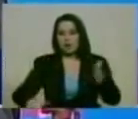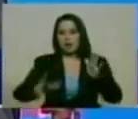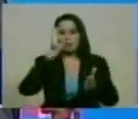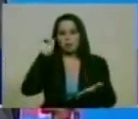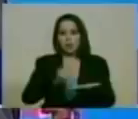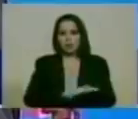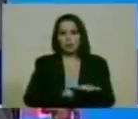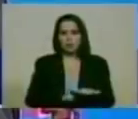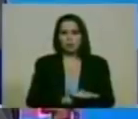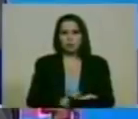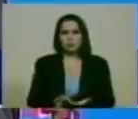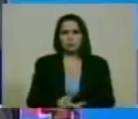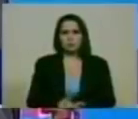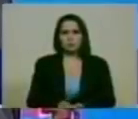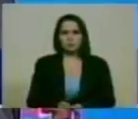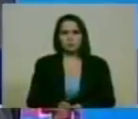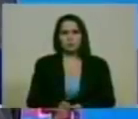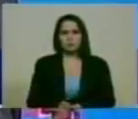Igualmente,